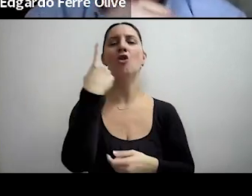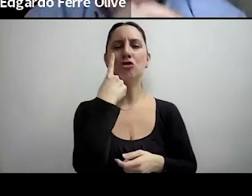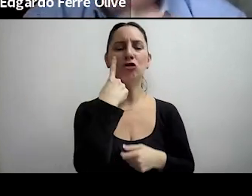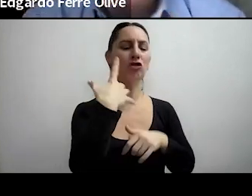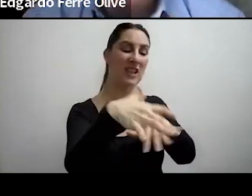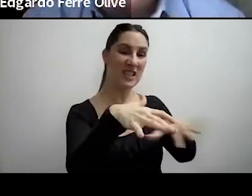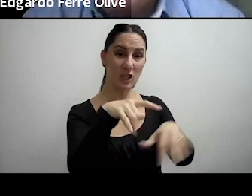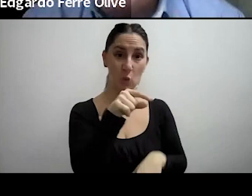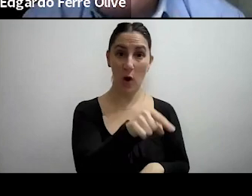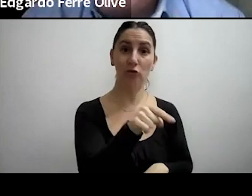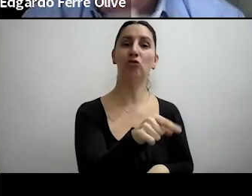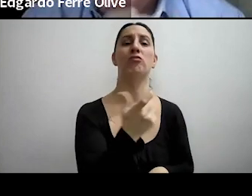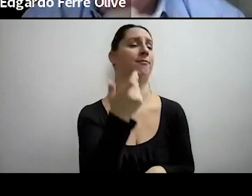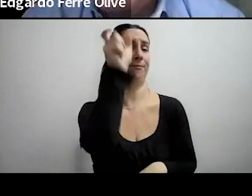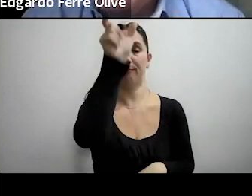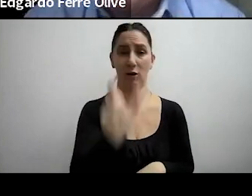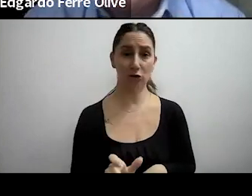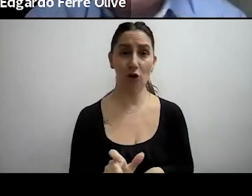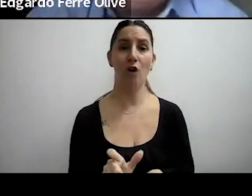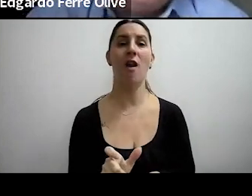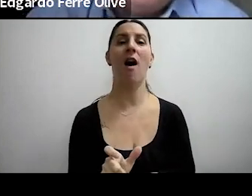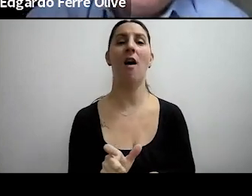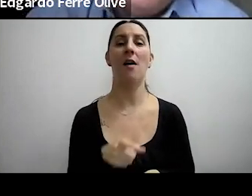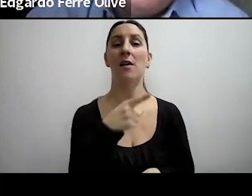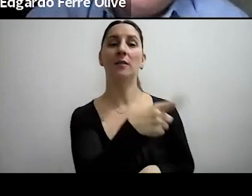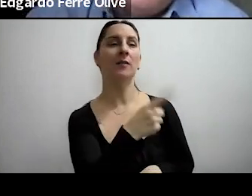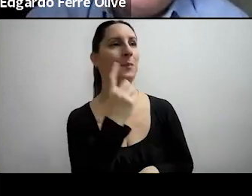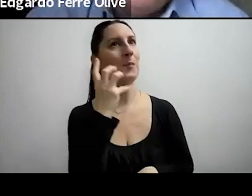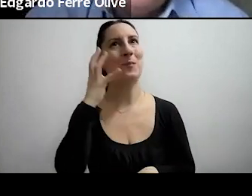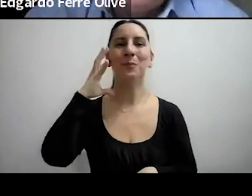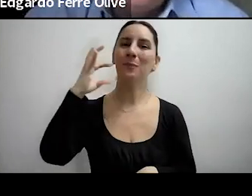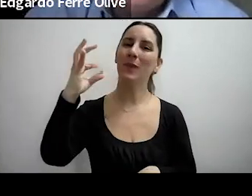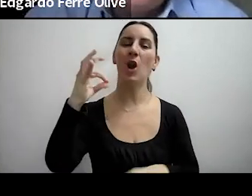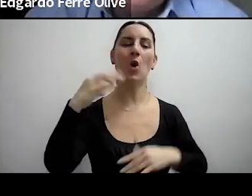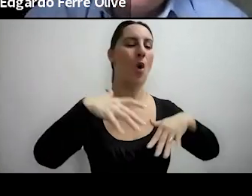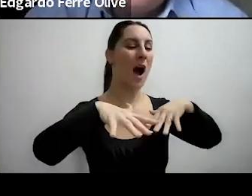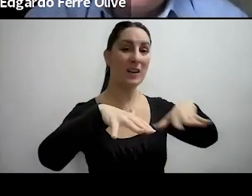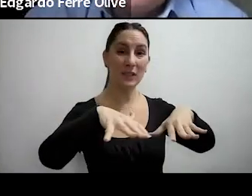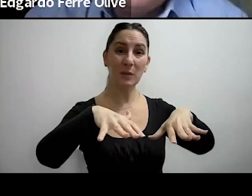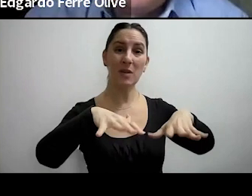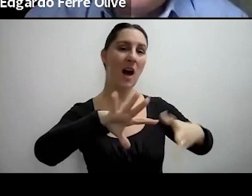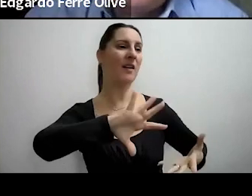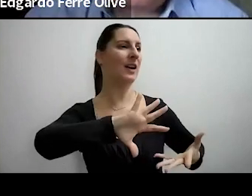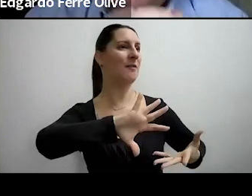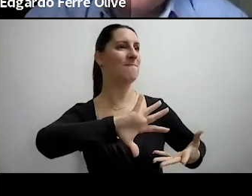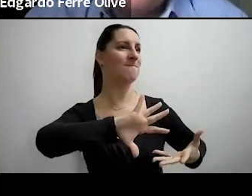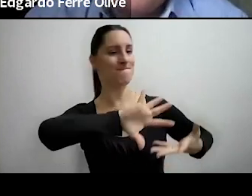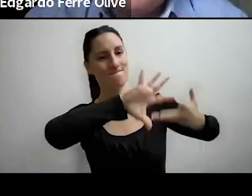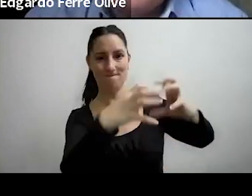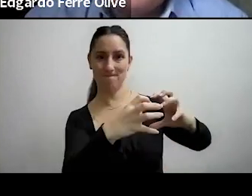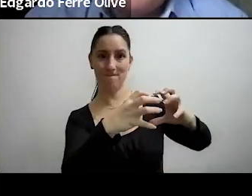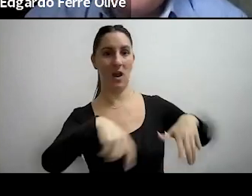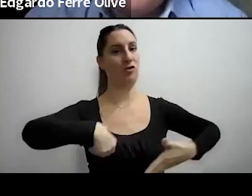cual un sujeto está realizando algún tipo de actividad que tiene un perjuicio de carácter negativo para la